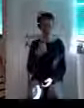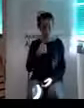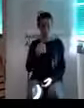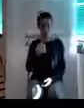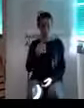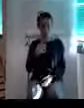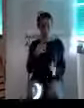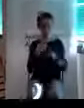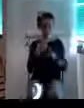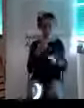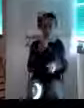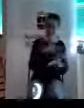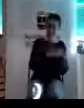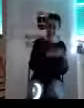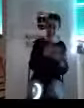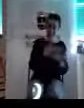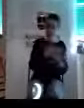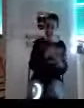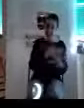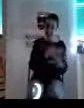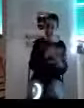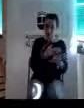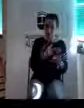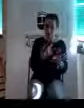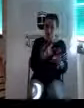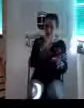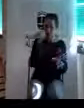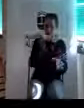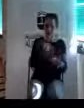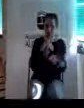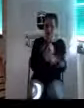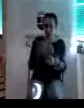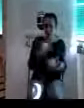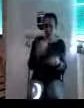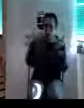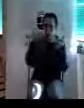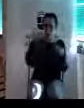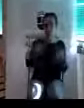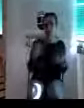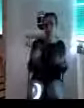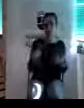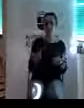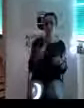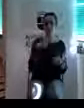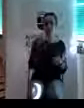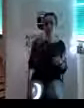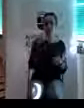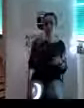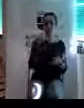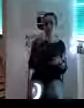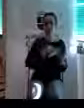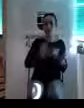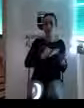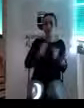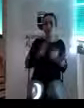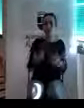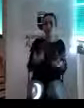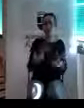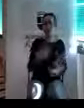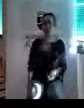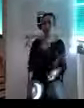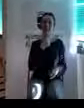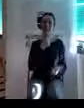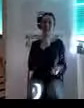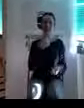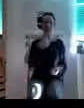los he empezado agradeciendo todo el trabajo de los trabajadores para pérez en sus notas según el pleno porque así las actualiza es gracioso que nos diga quién